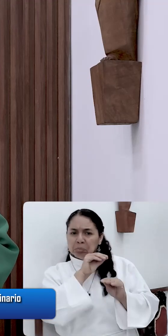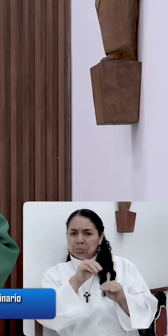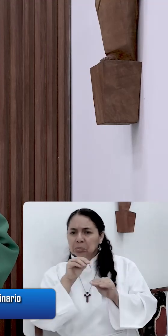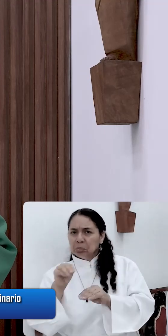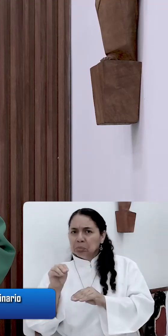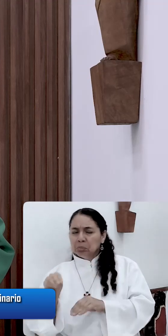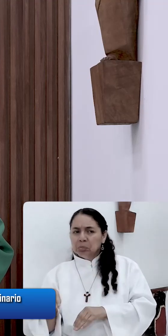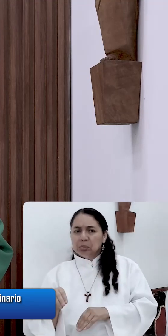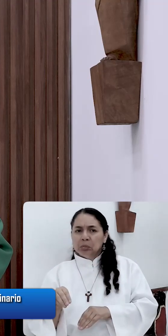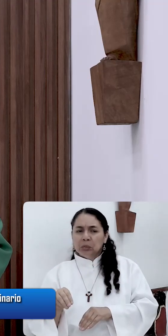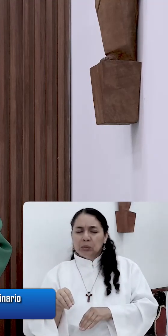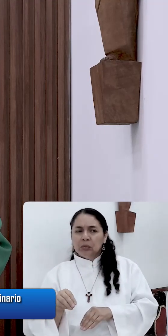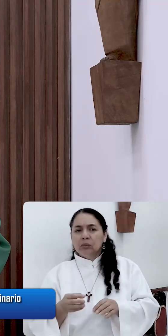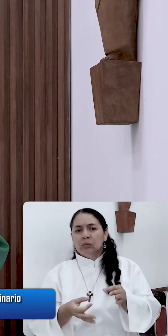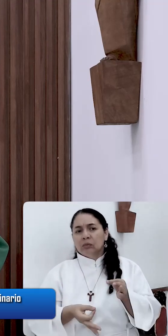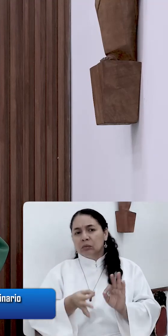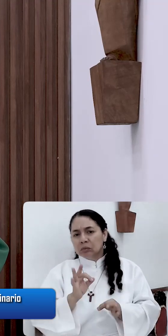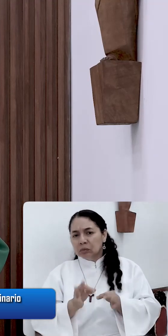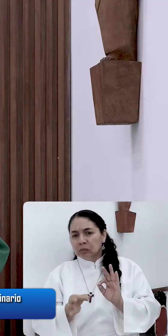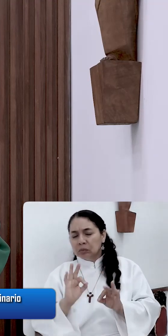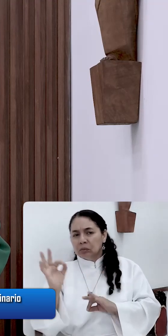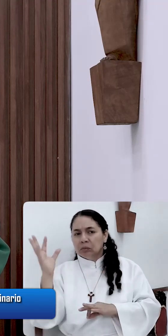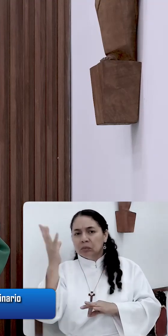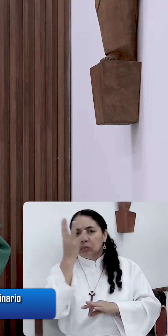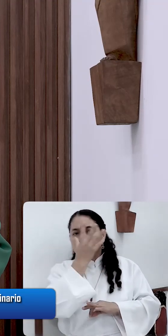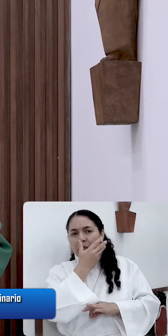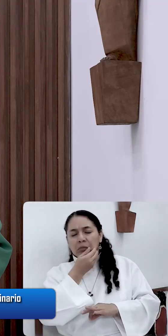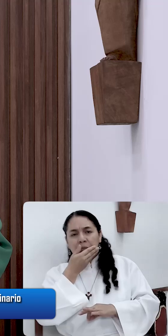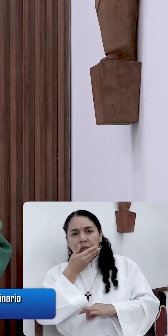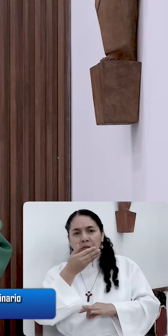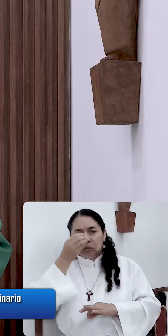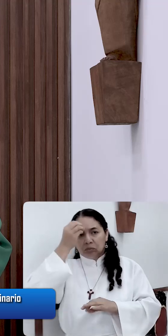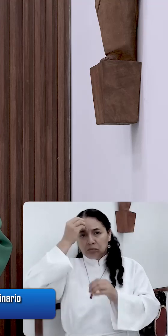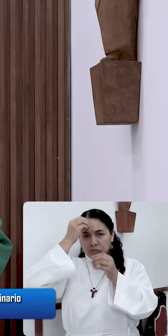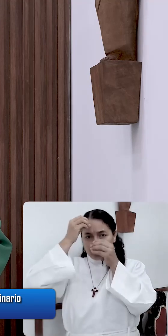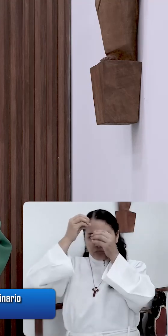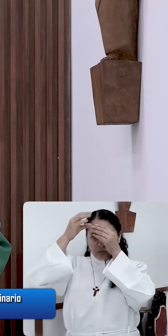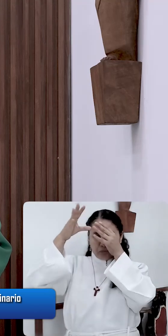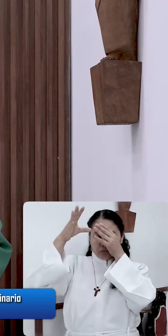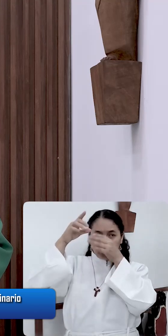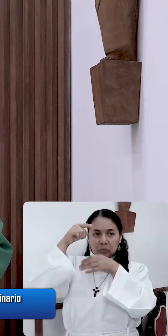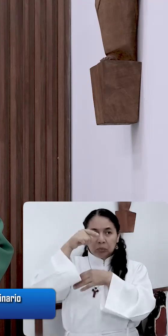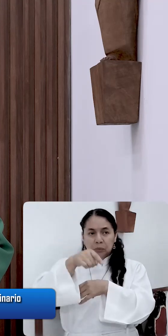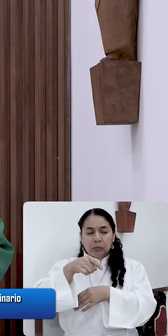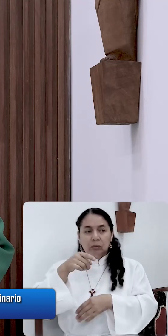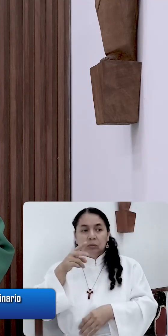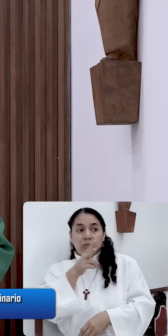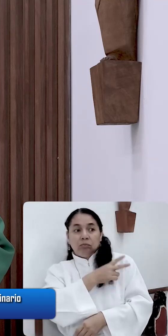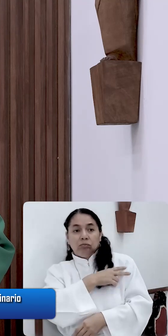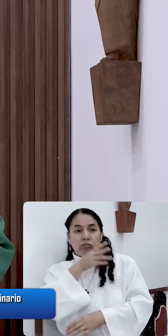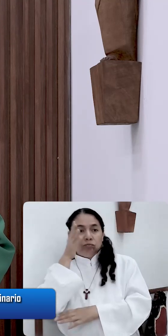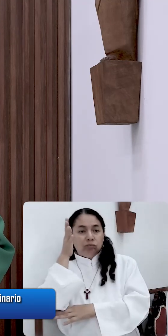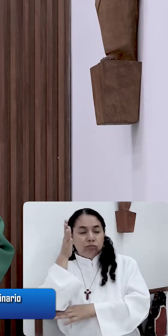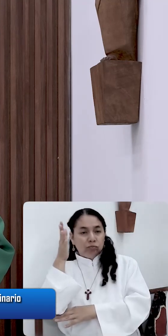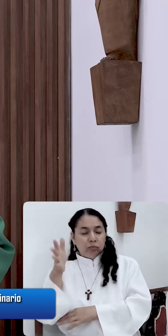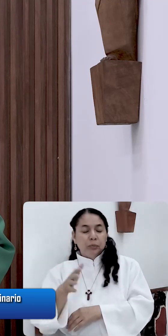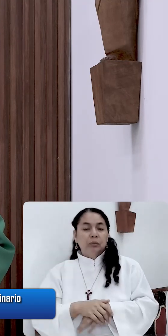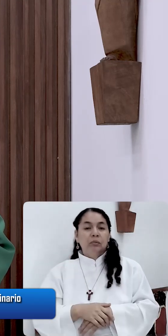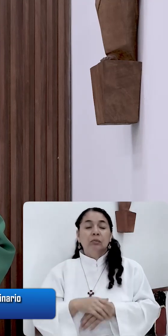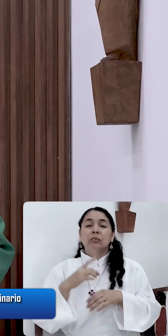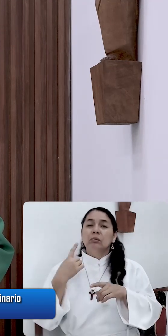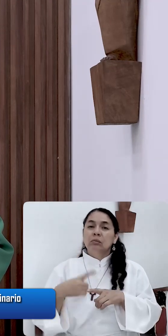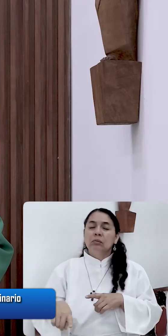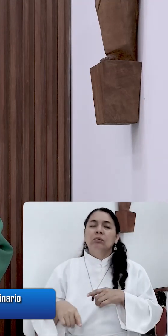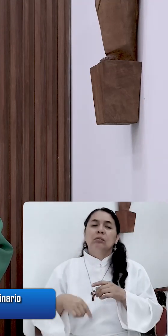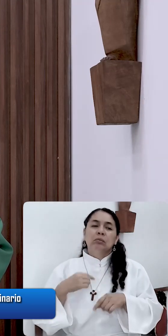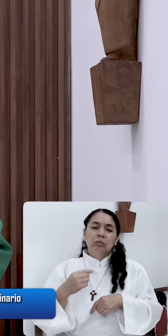Alguien que enseñaba de una manera maravillosa, con una sabiduría extraordinaria, el maestro. Y así avanzaban